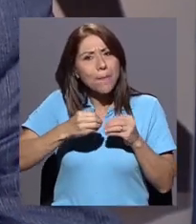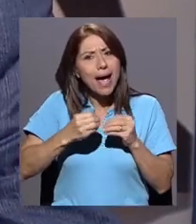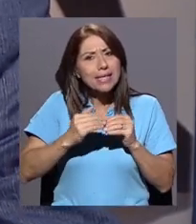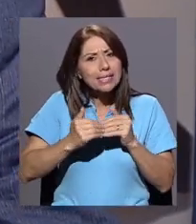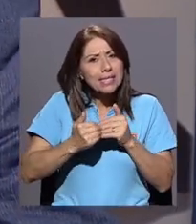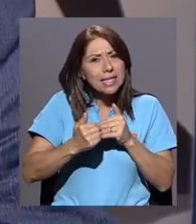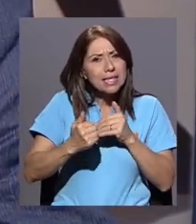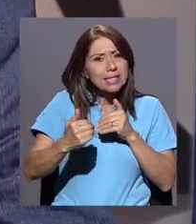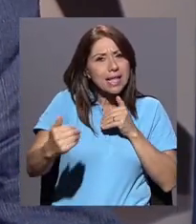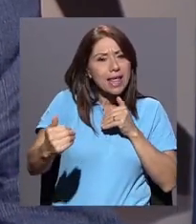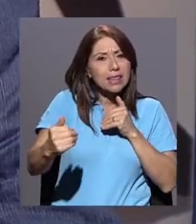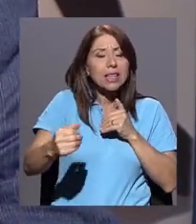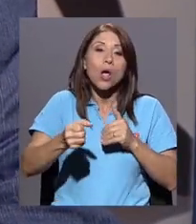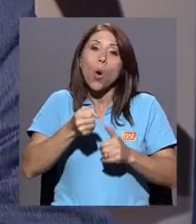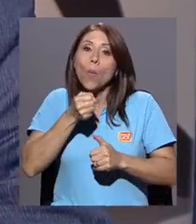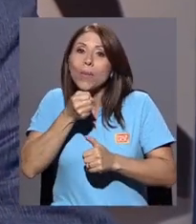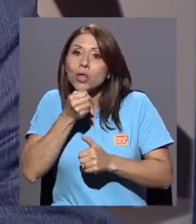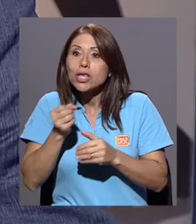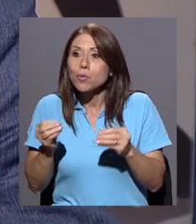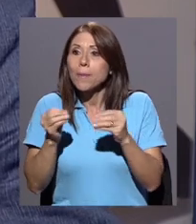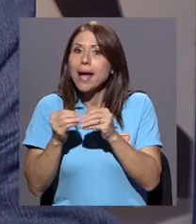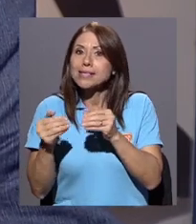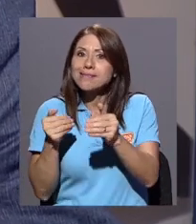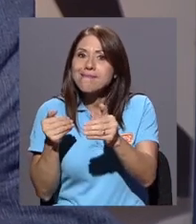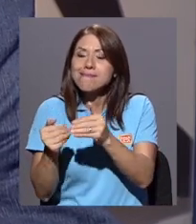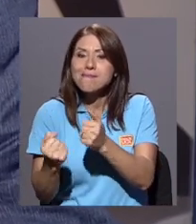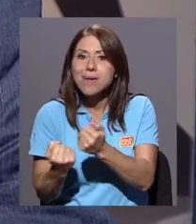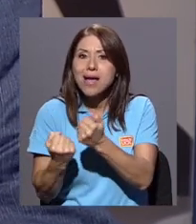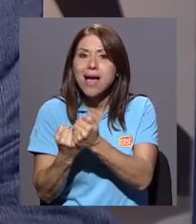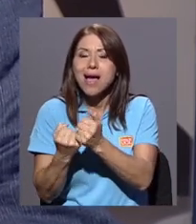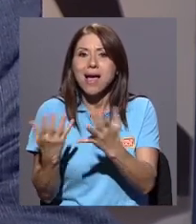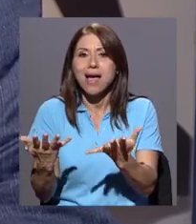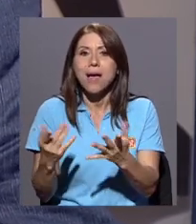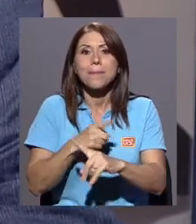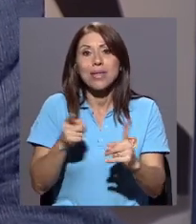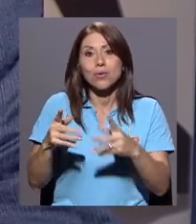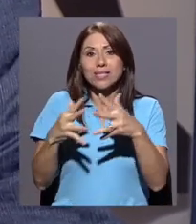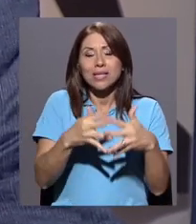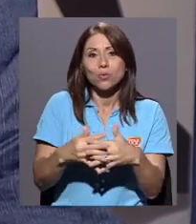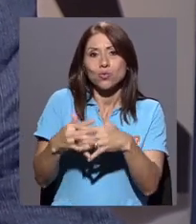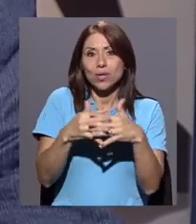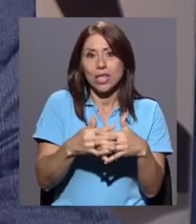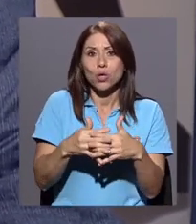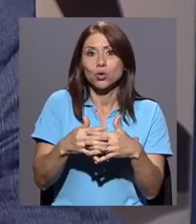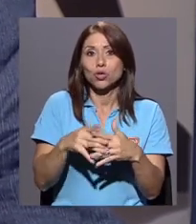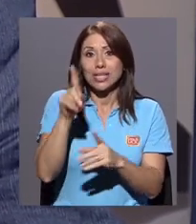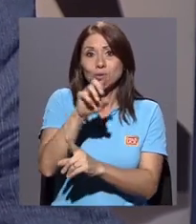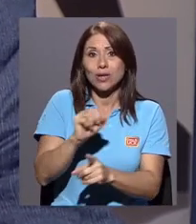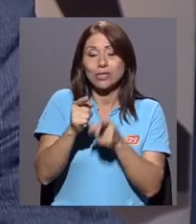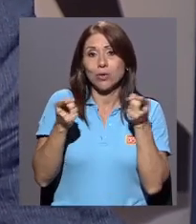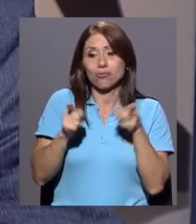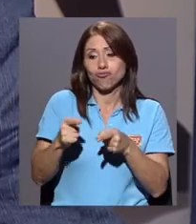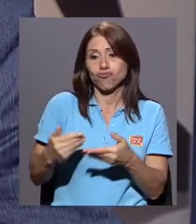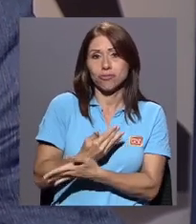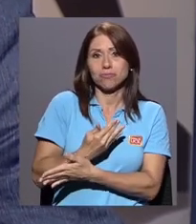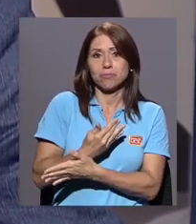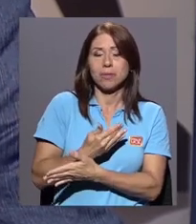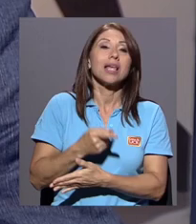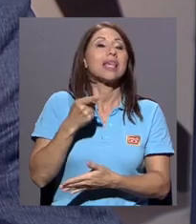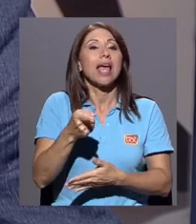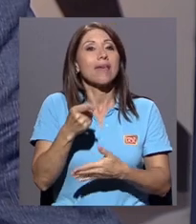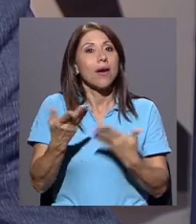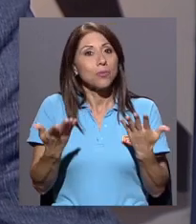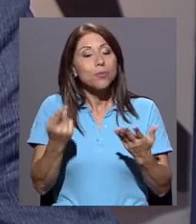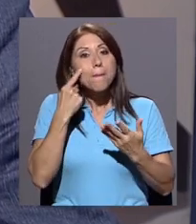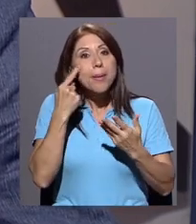un periodismo abiertamente partidario. Pero Estados Unidos es un fenómeno relativamente reciente y ahí vamos, digamos,